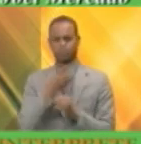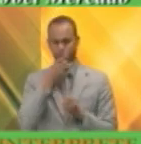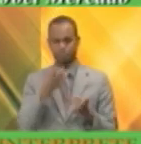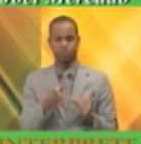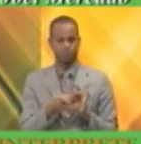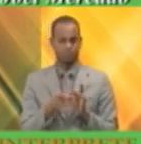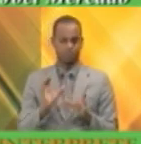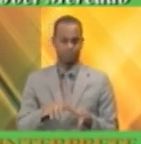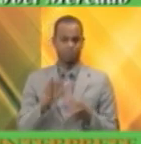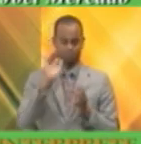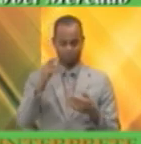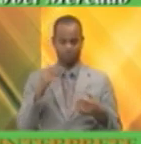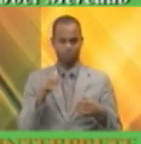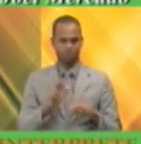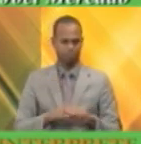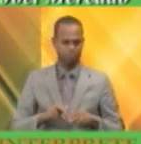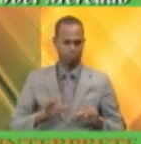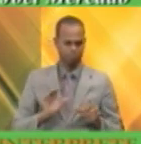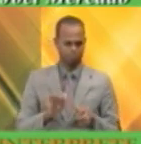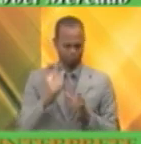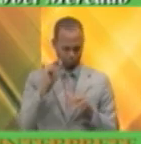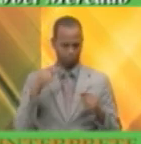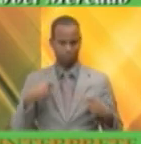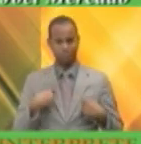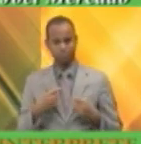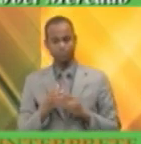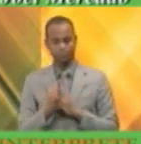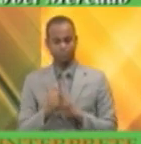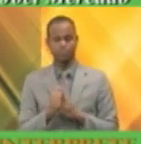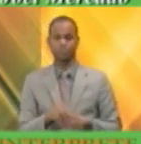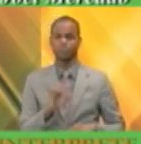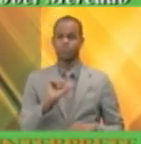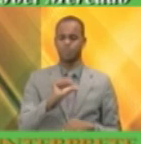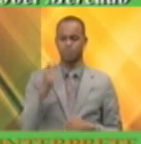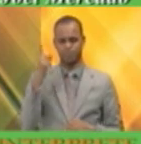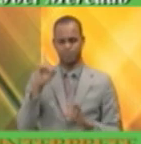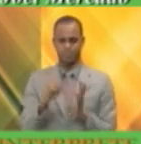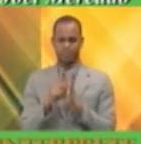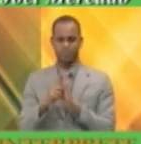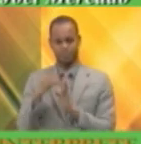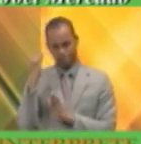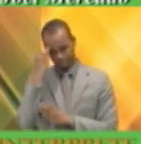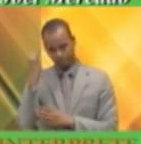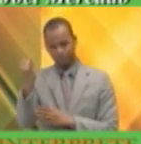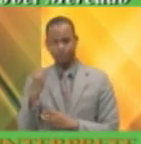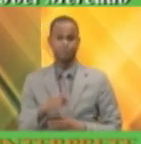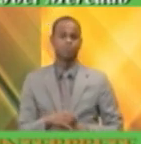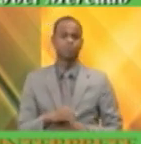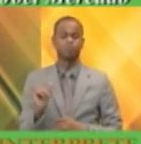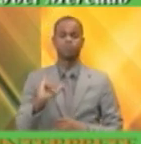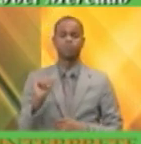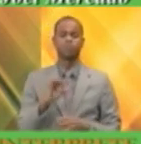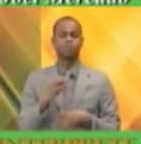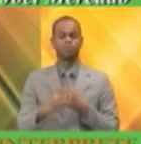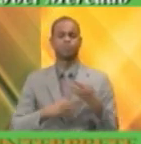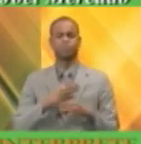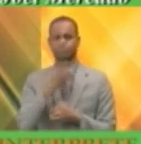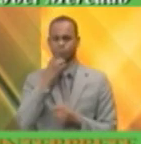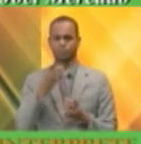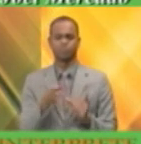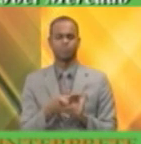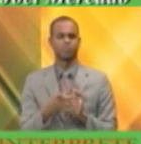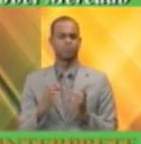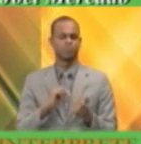la presido yo, está la Federación Dominicana de Deporte para Discapacidad Intelectual, está la Federación Dominicana